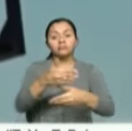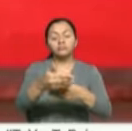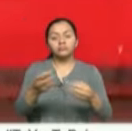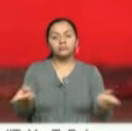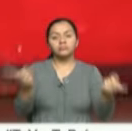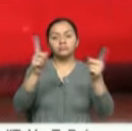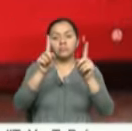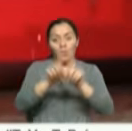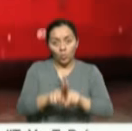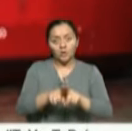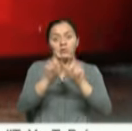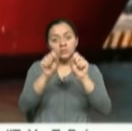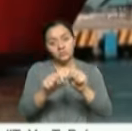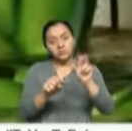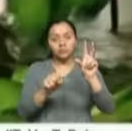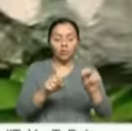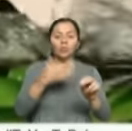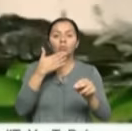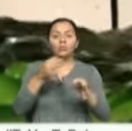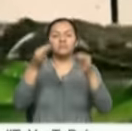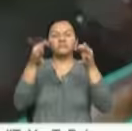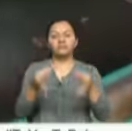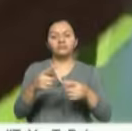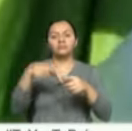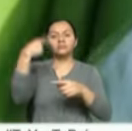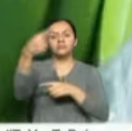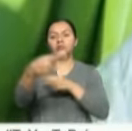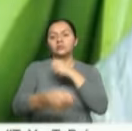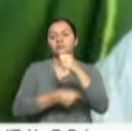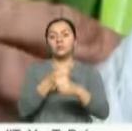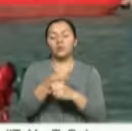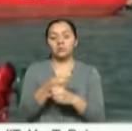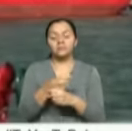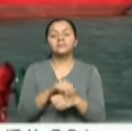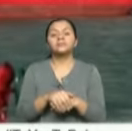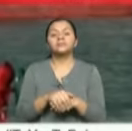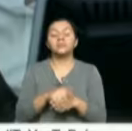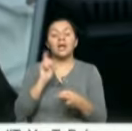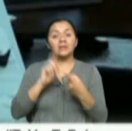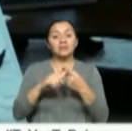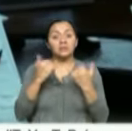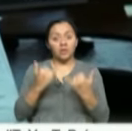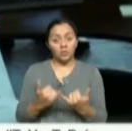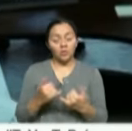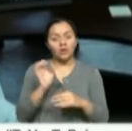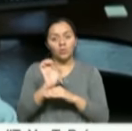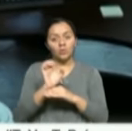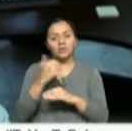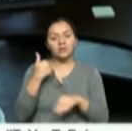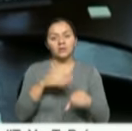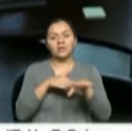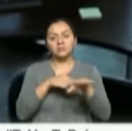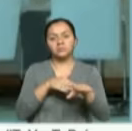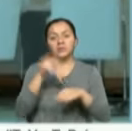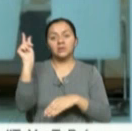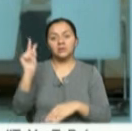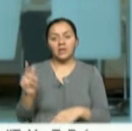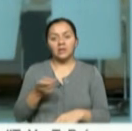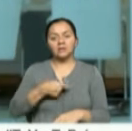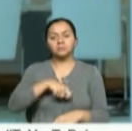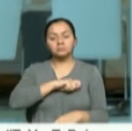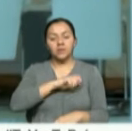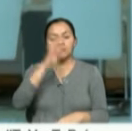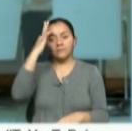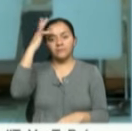de la ratificación y su entrada en vigencia el próximo año. Al momento, el país cuenta con el respaldo de Italia, España,